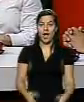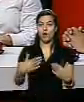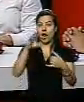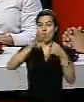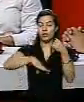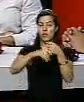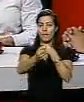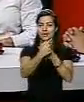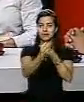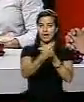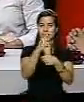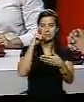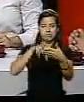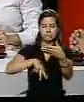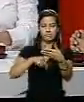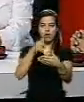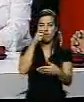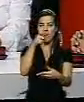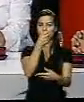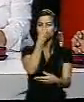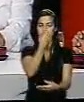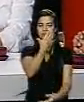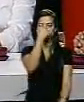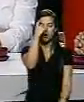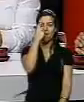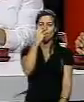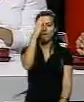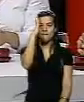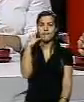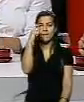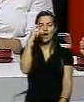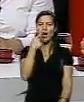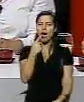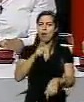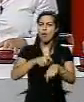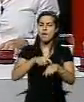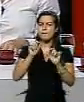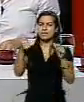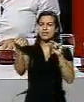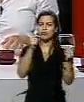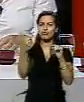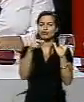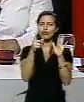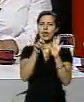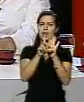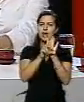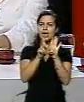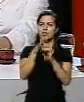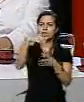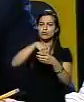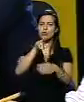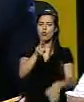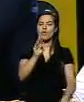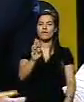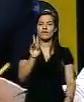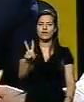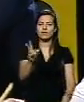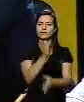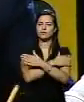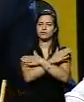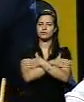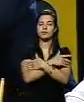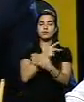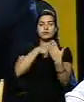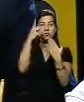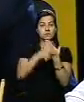mensajes que nos han llegado aquí. Pueblo, buen día, camarada blanca. ¿A qué hora va a ser el debate de la ley de medios en la Universidad Bolivariana? Felicitaciones